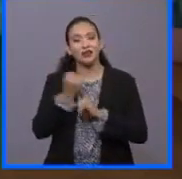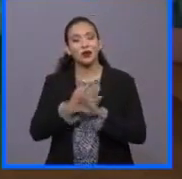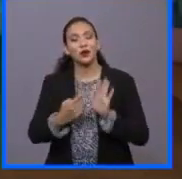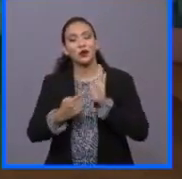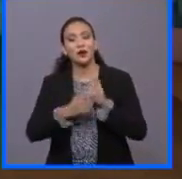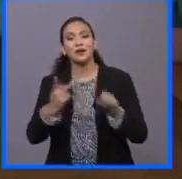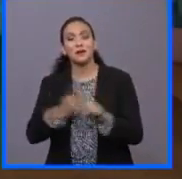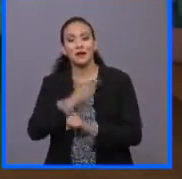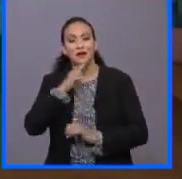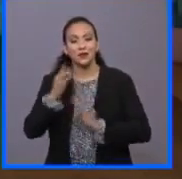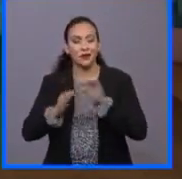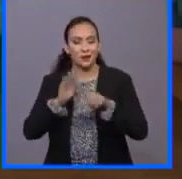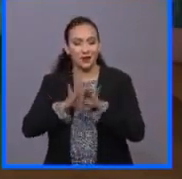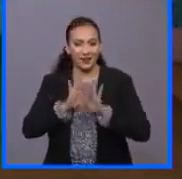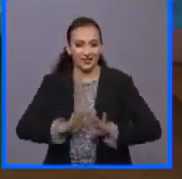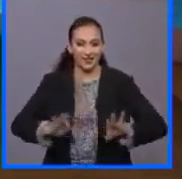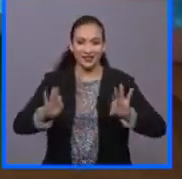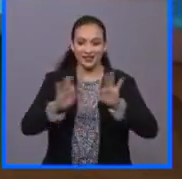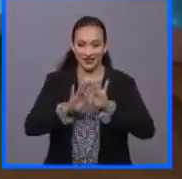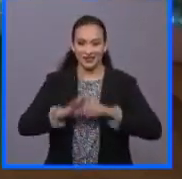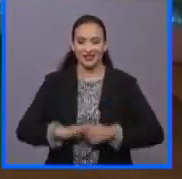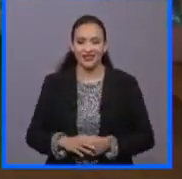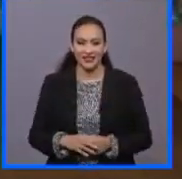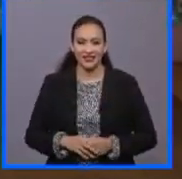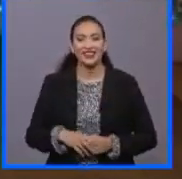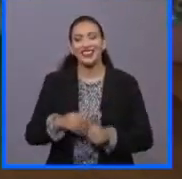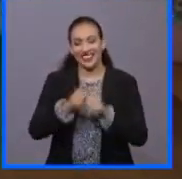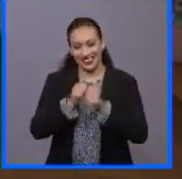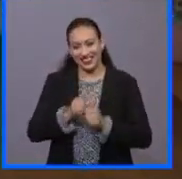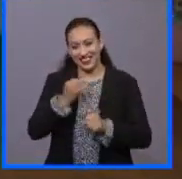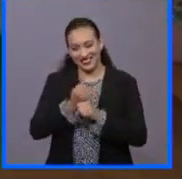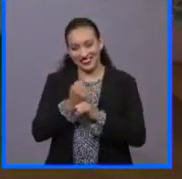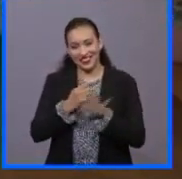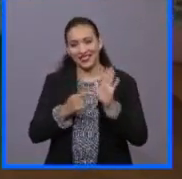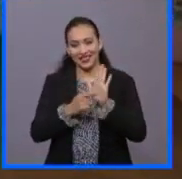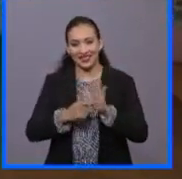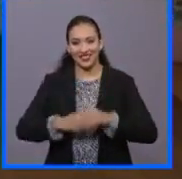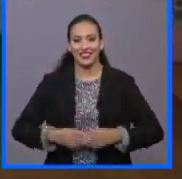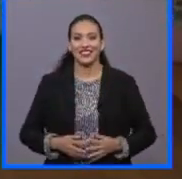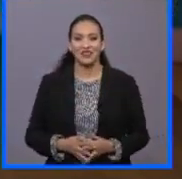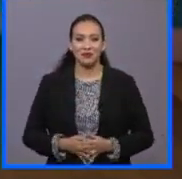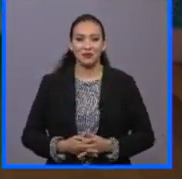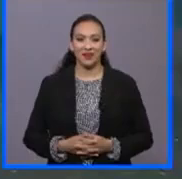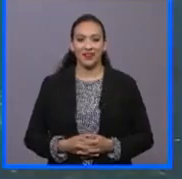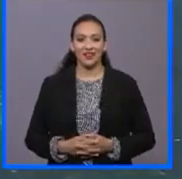para informarle la siguiente media hora. Quédese con nosotros, comenzamos.